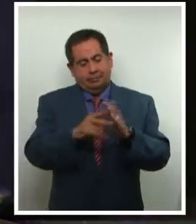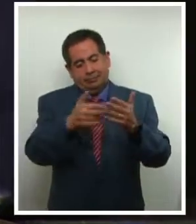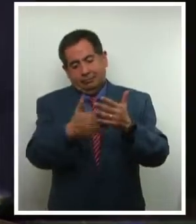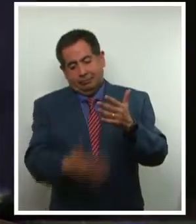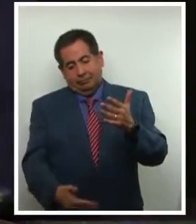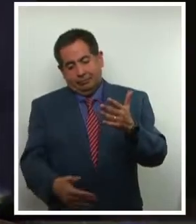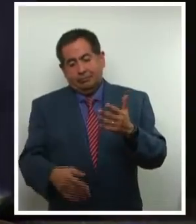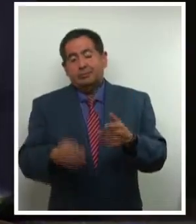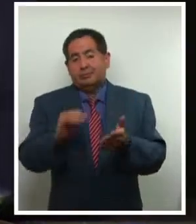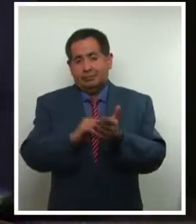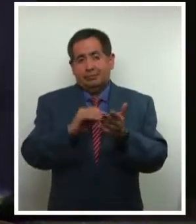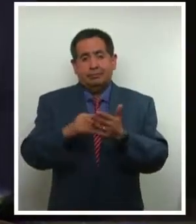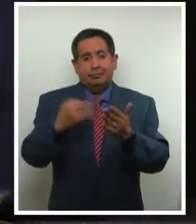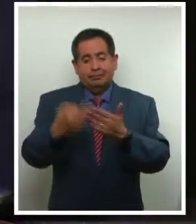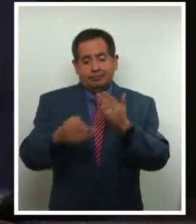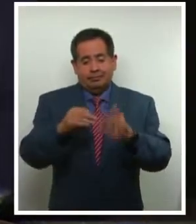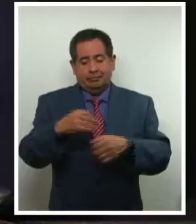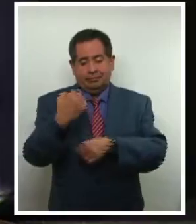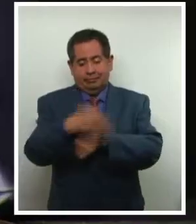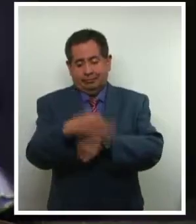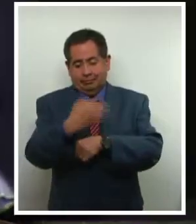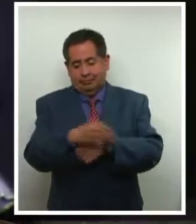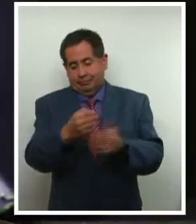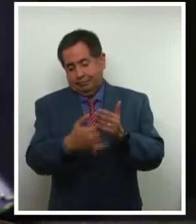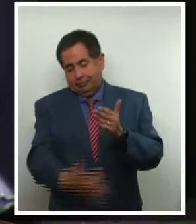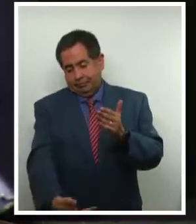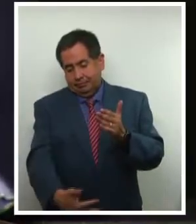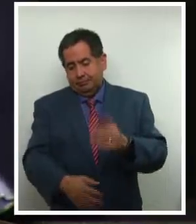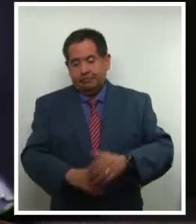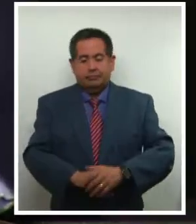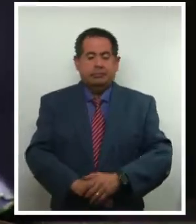los artículos transitorios.